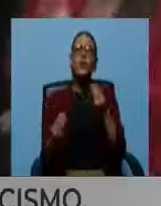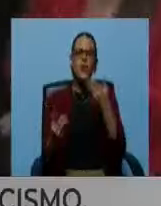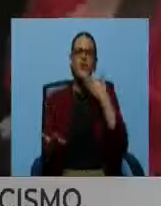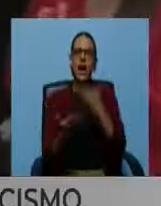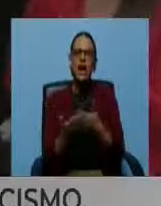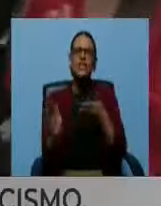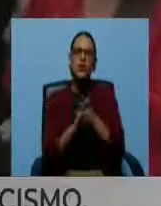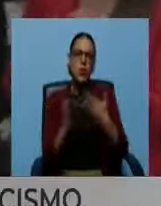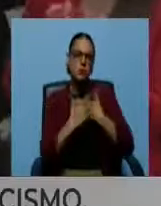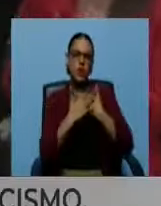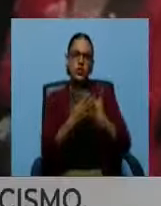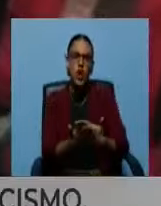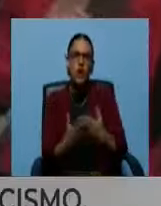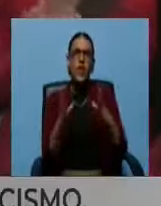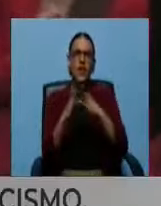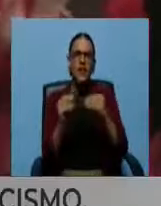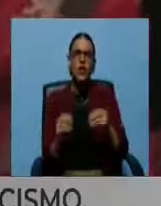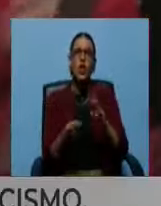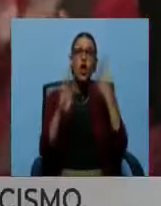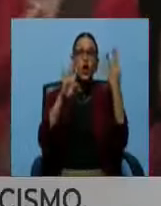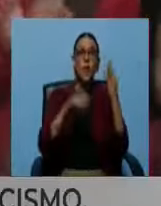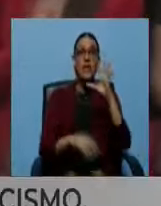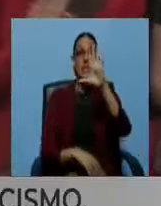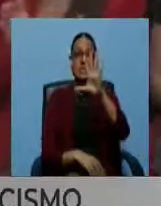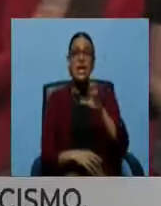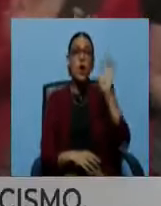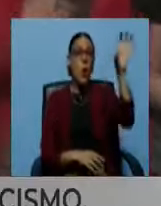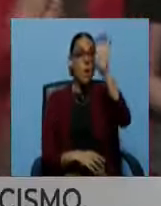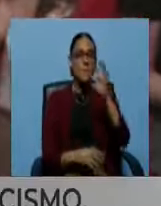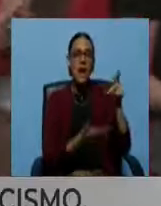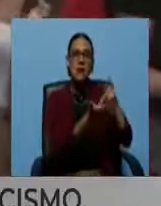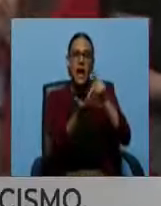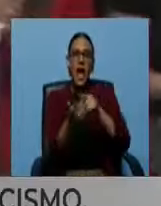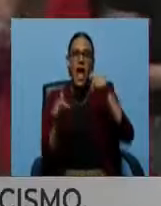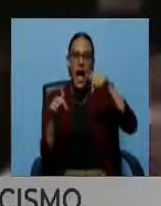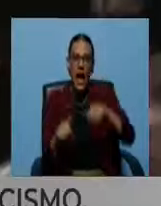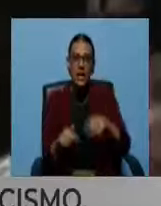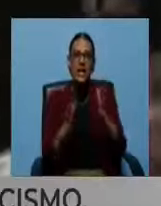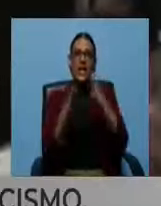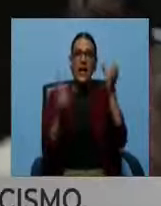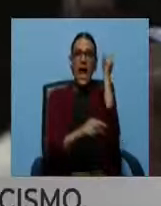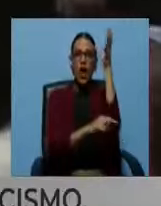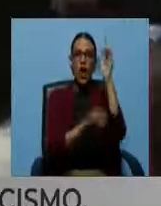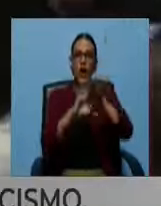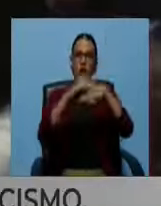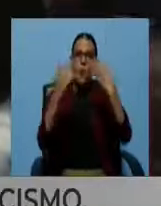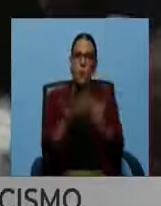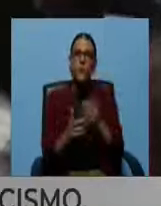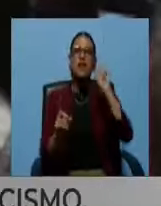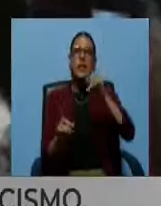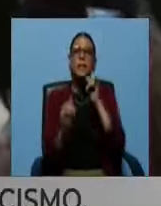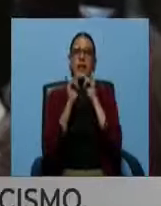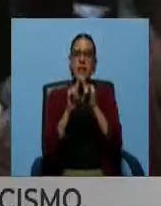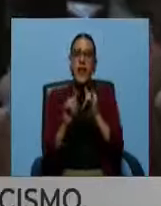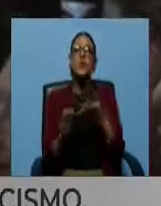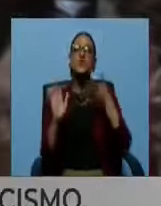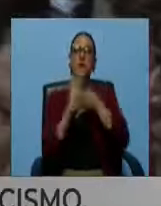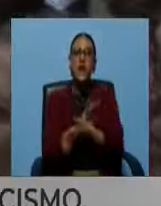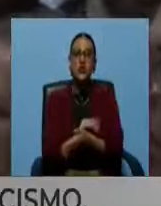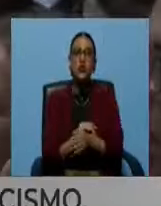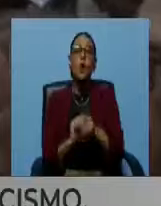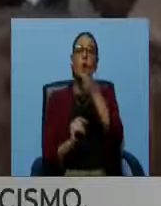la solidaridad de estos más de 95 países representados en este gran Congreso Mundial. También denunció una vez más que la